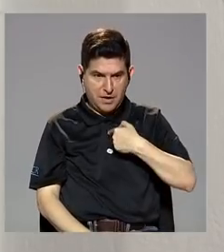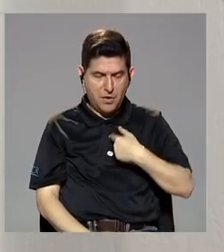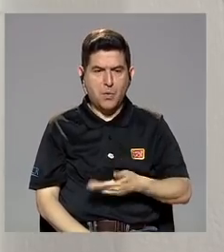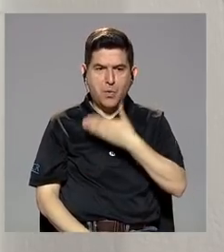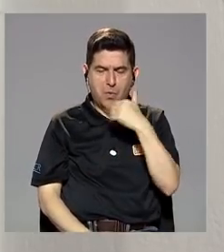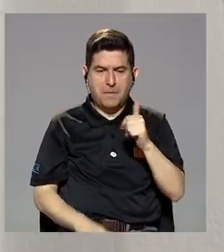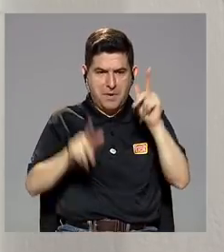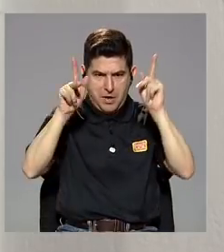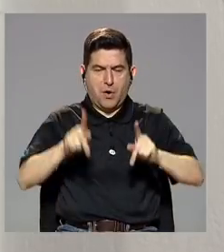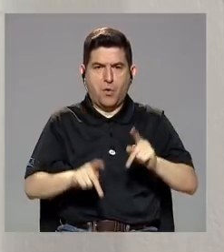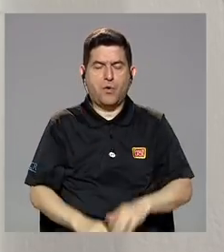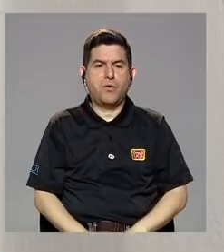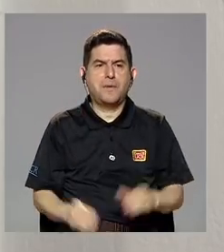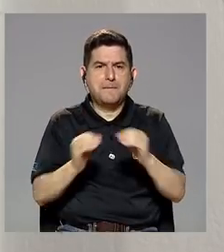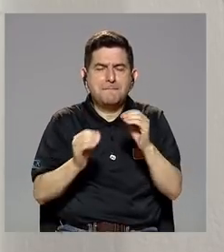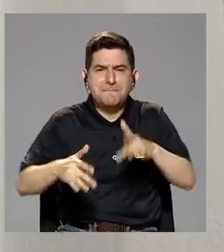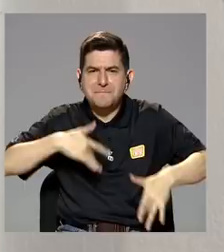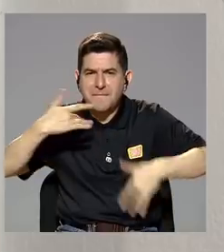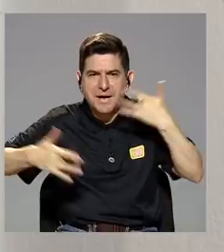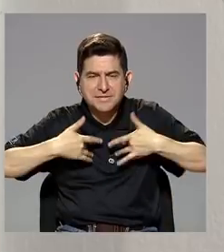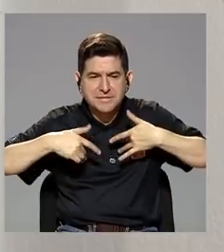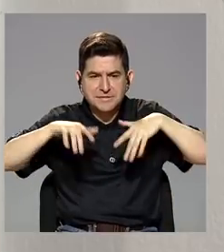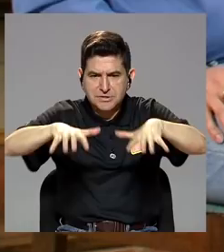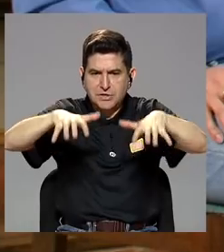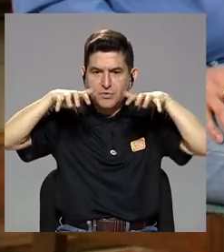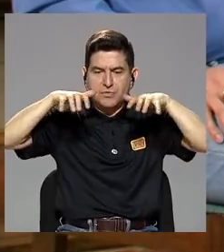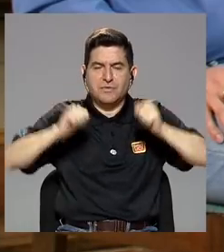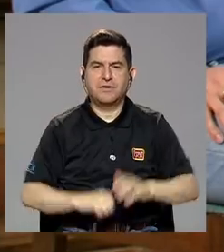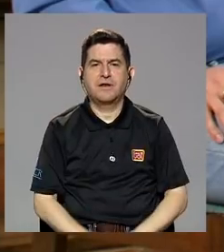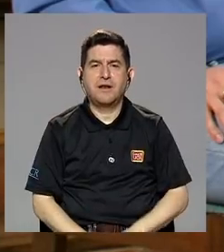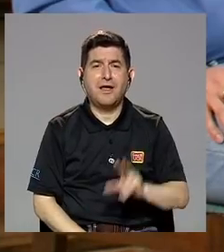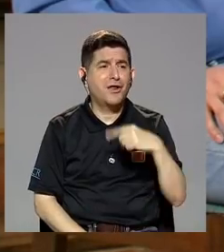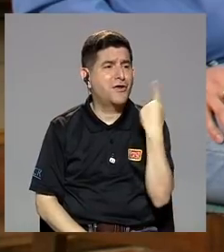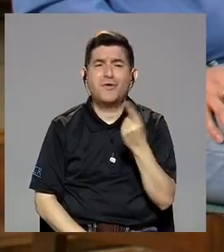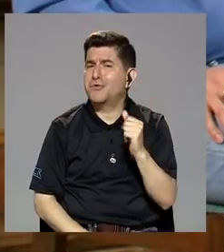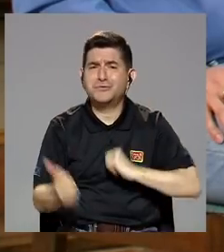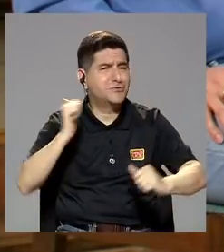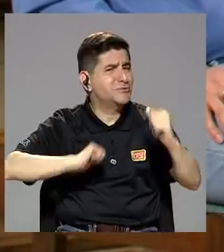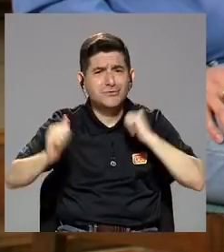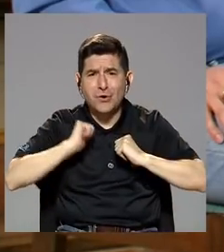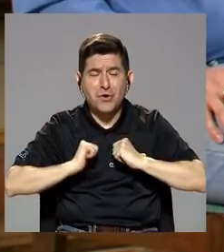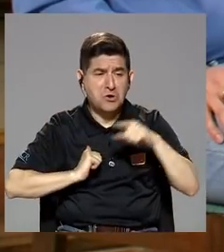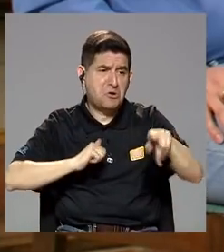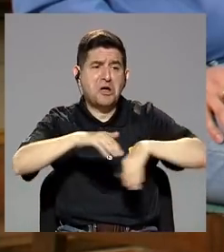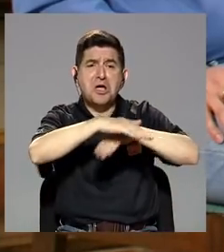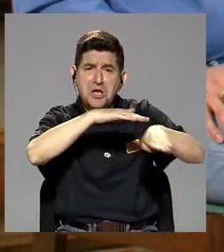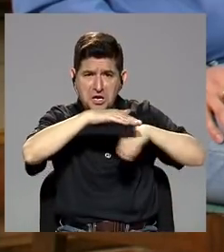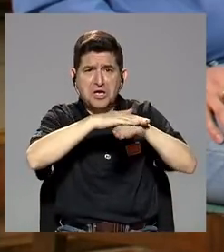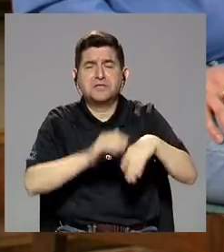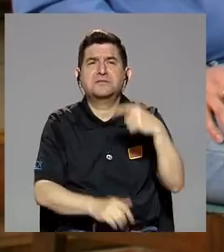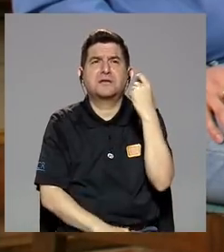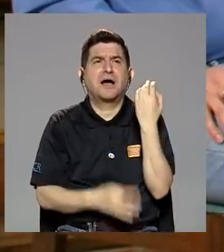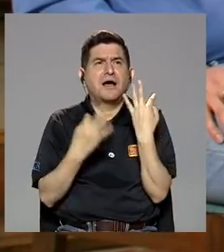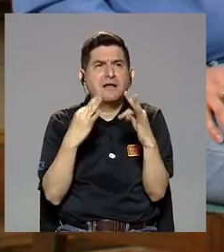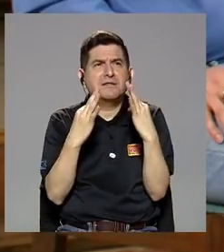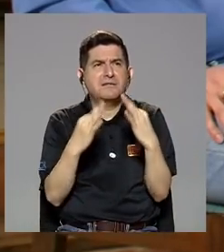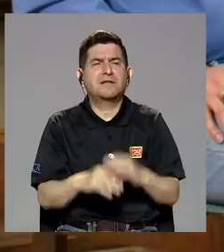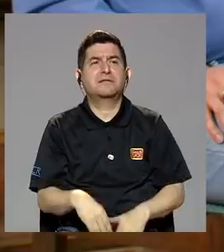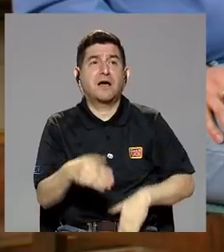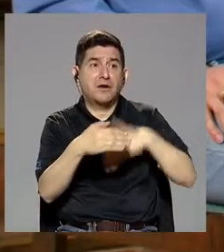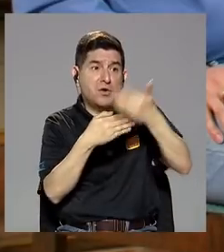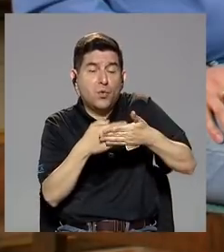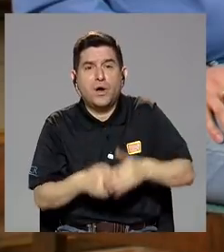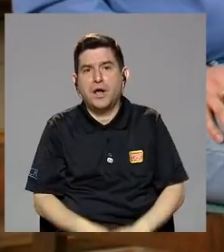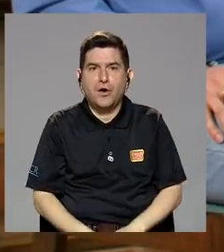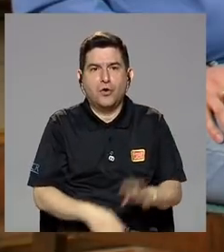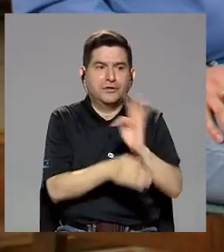mejores a las personas y más sensibles al público entonces no sólo es el teatro el teatro es la base para intentar la televisión